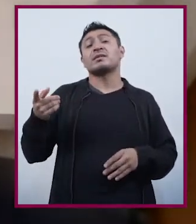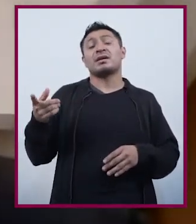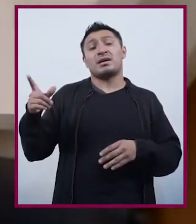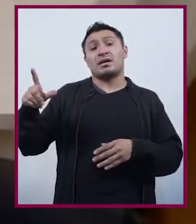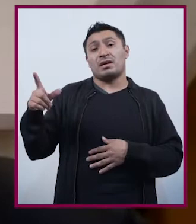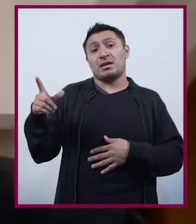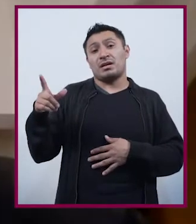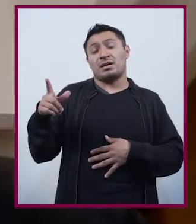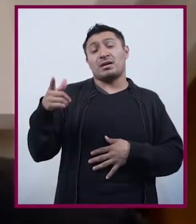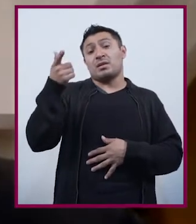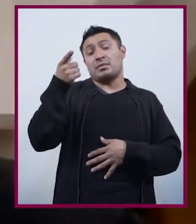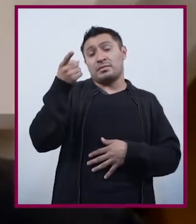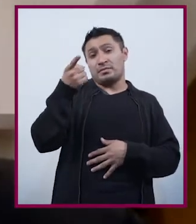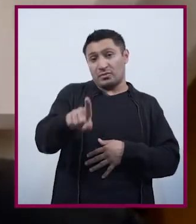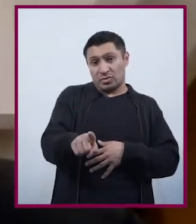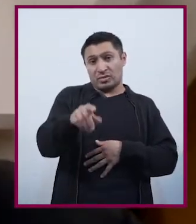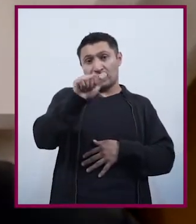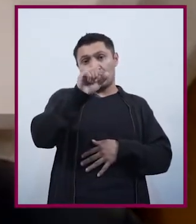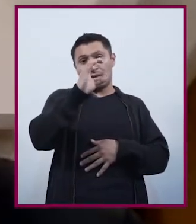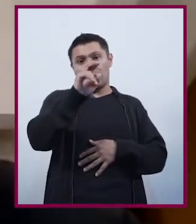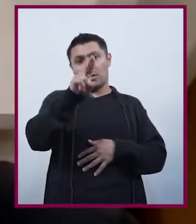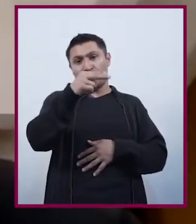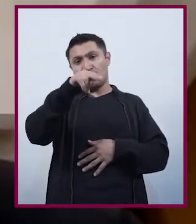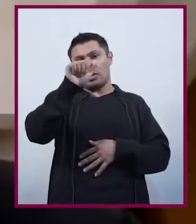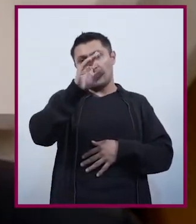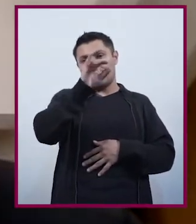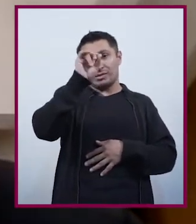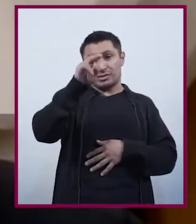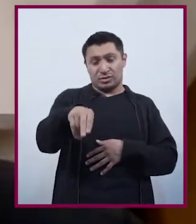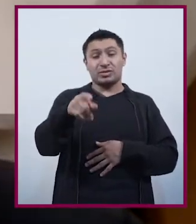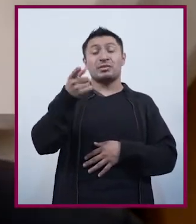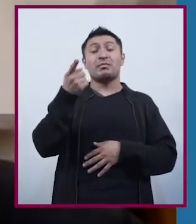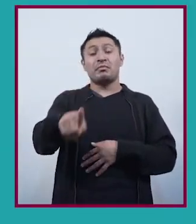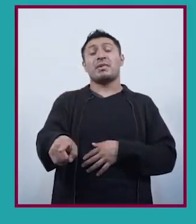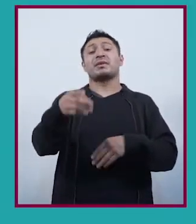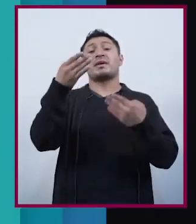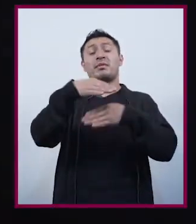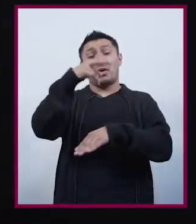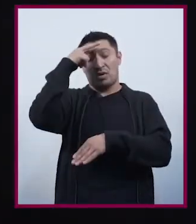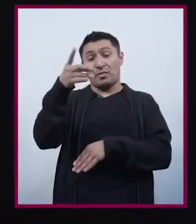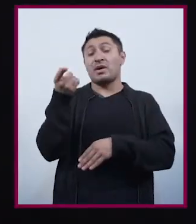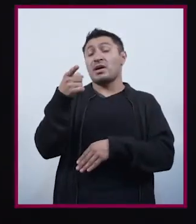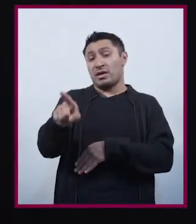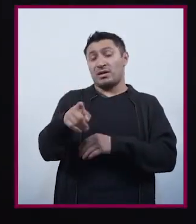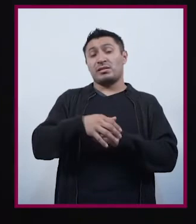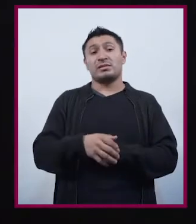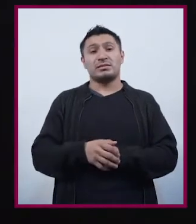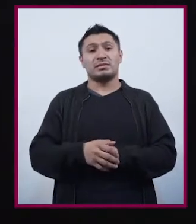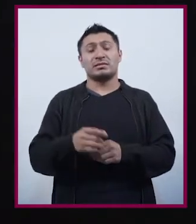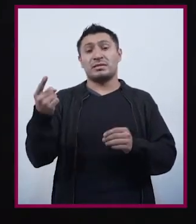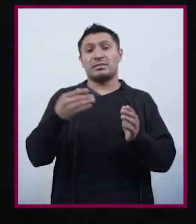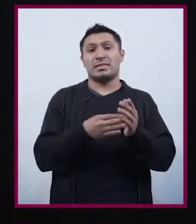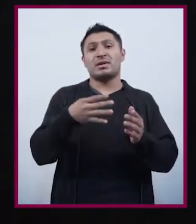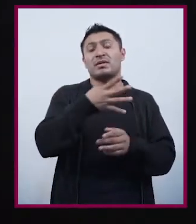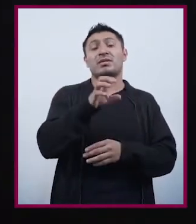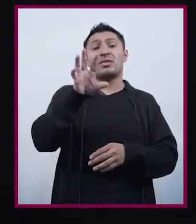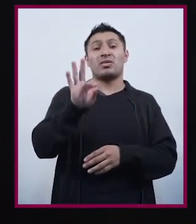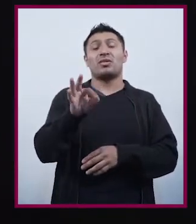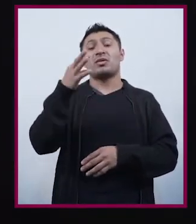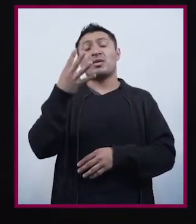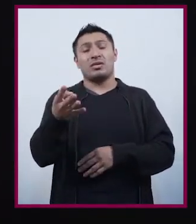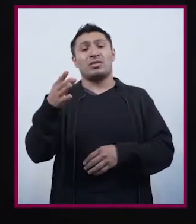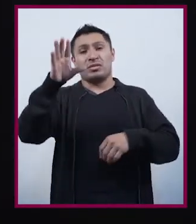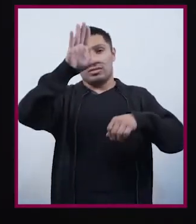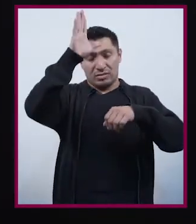mediante las órdenes de acuñación que manda hacer el Banco de México. A partir de 1944, con